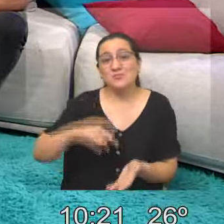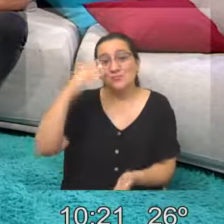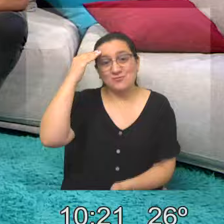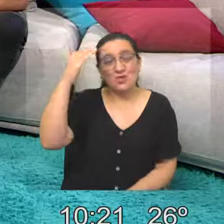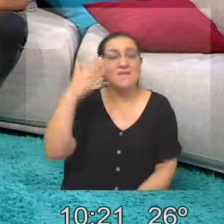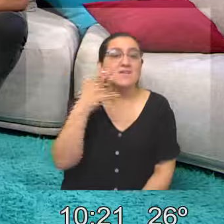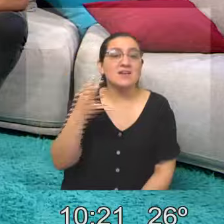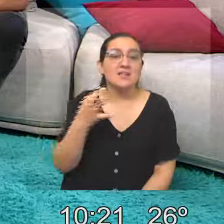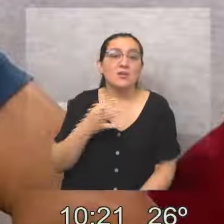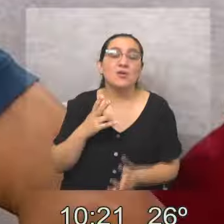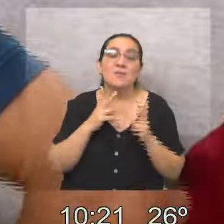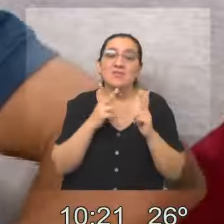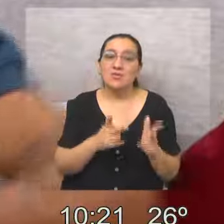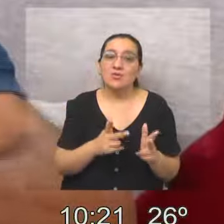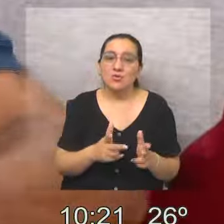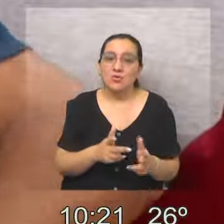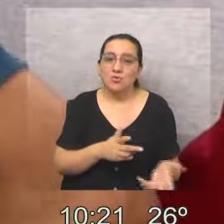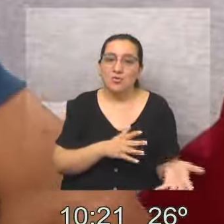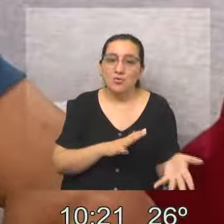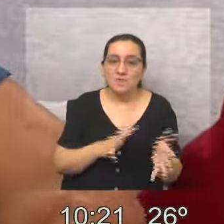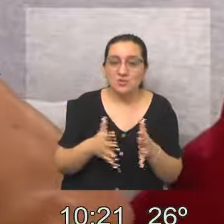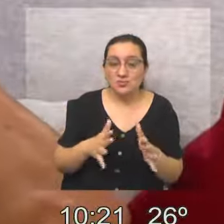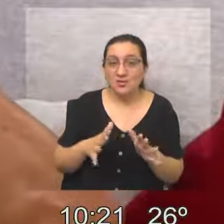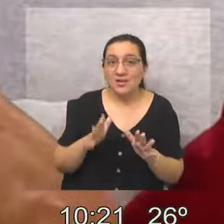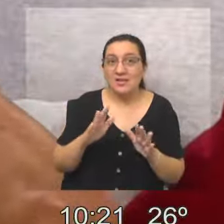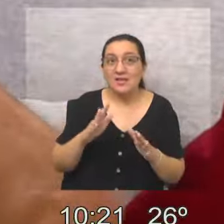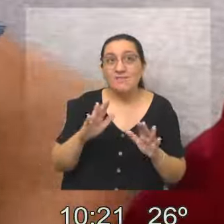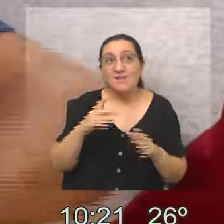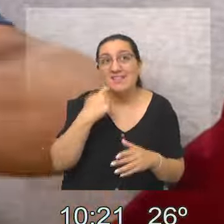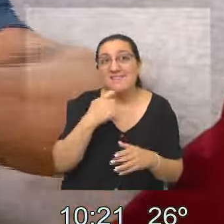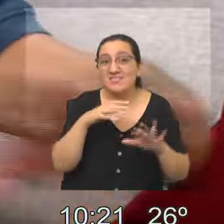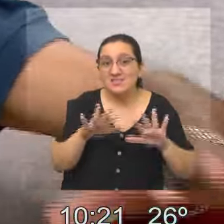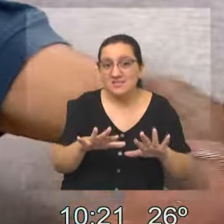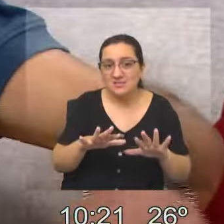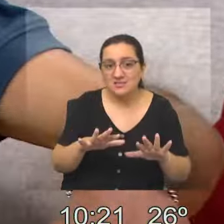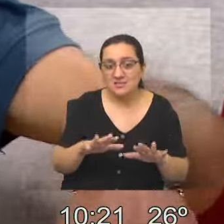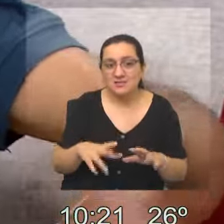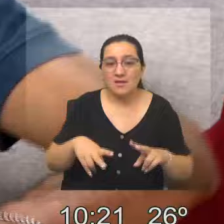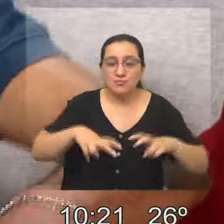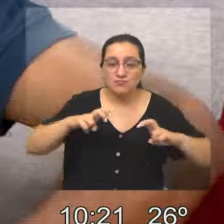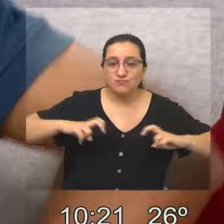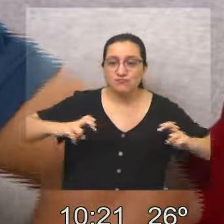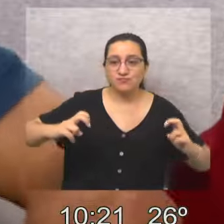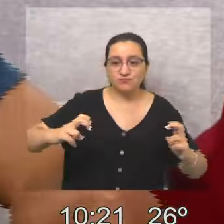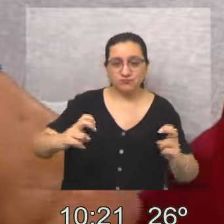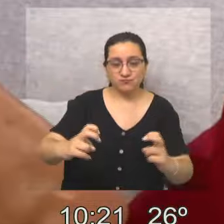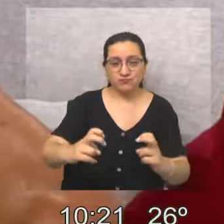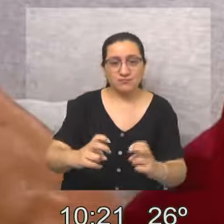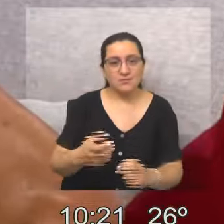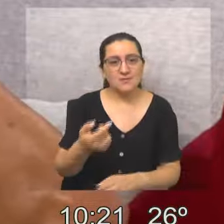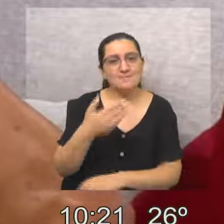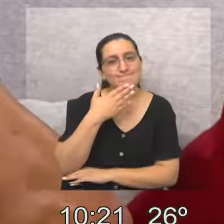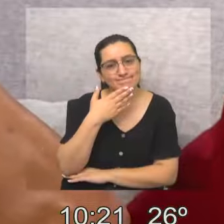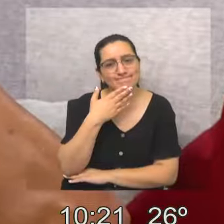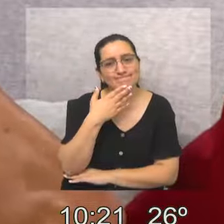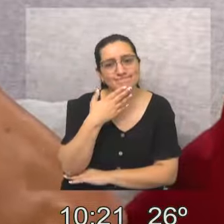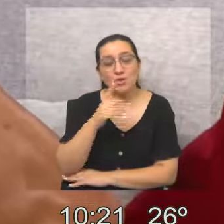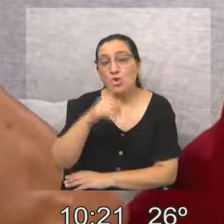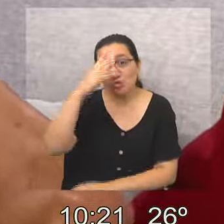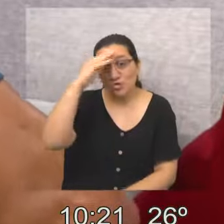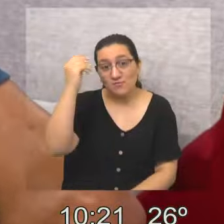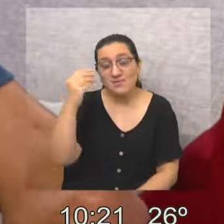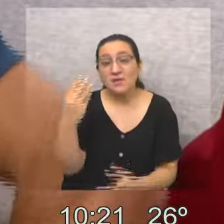es verdad lo que me dice cuando éramos más o menos unos 10. Una vez me dijo, ahí en la cocina, ahí estábamos en la mesa, dice, no te